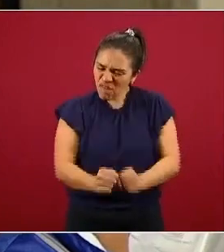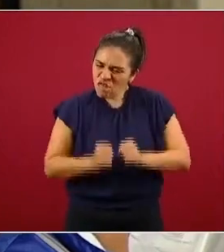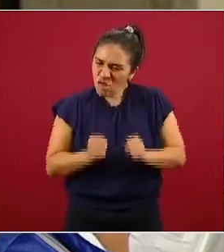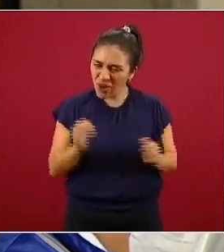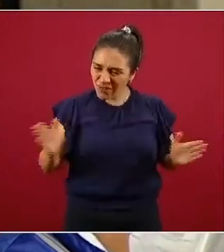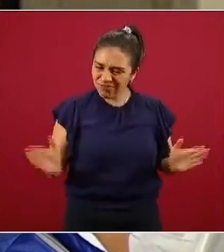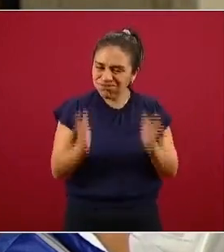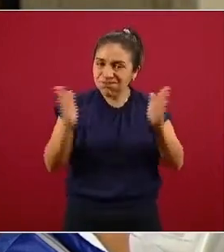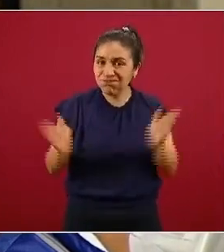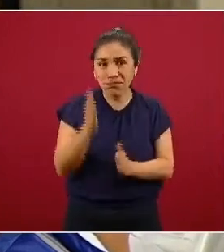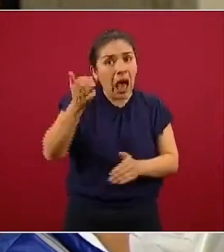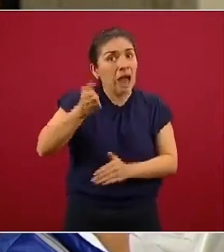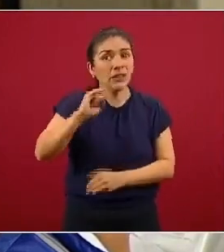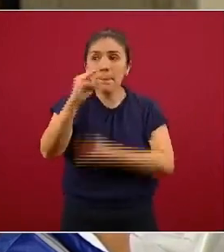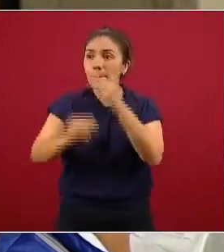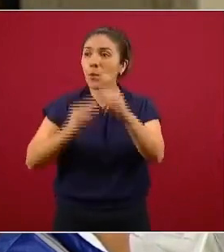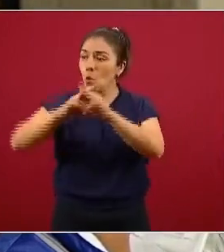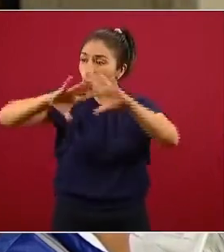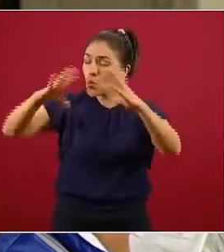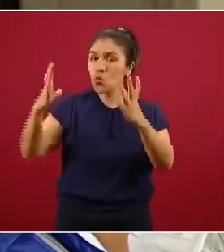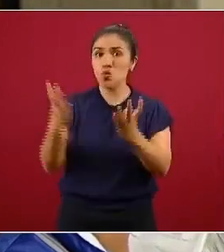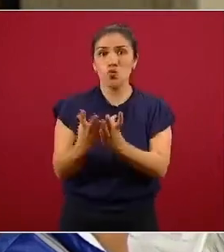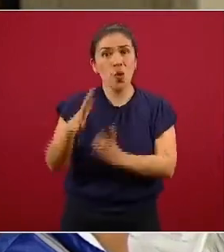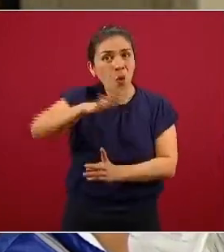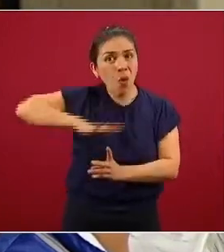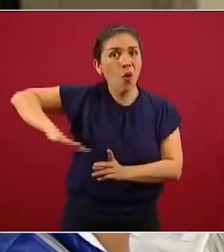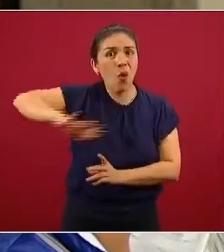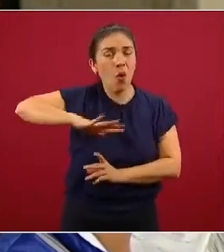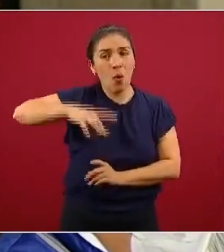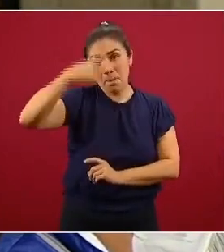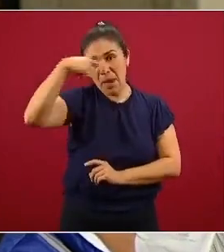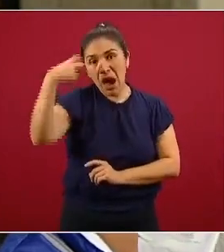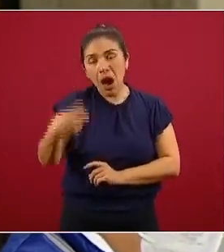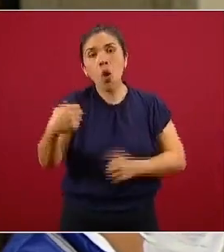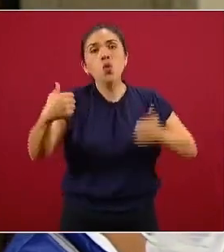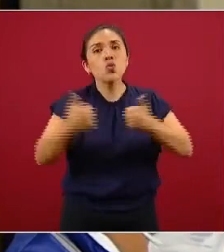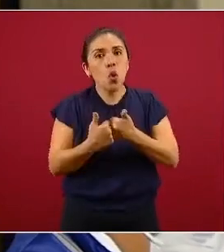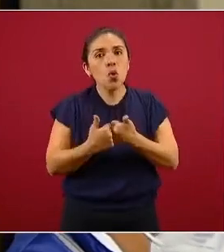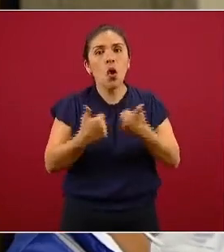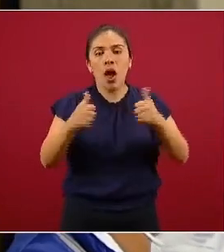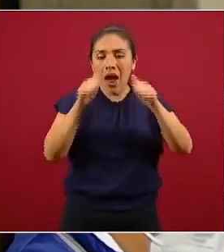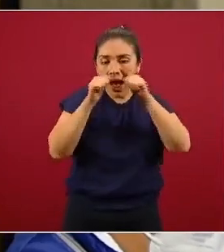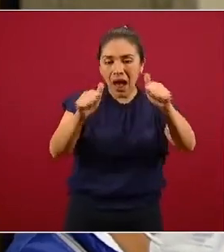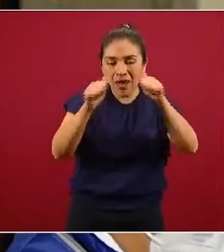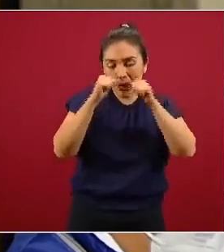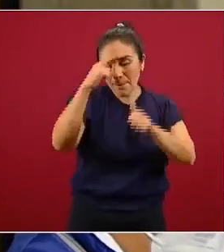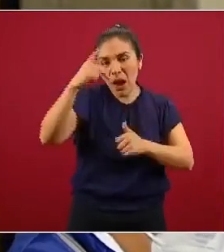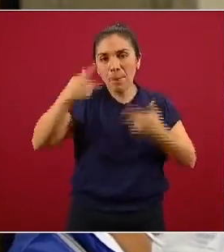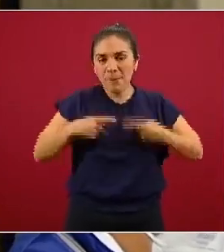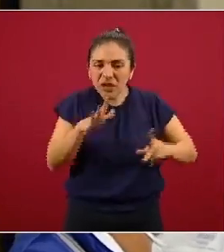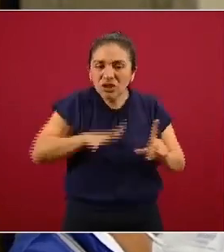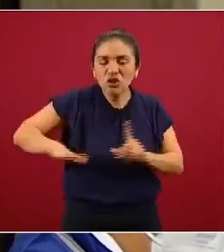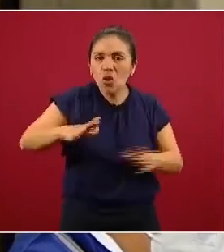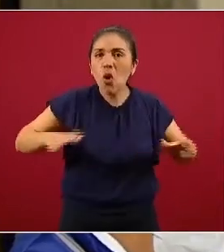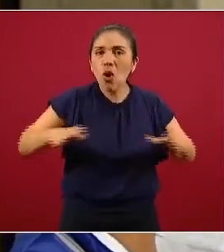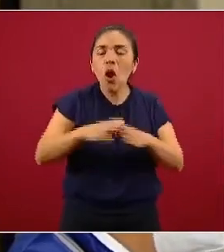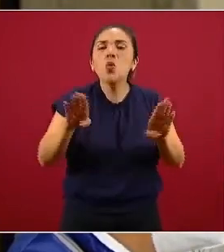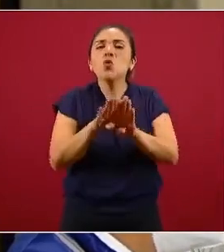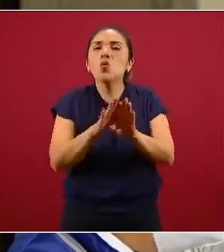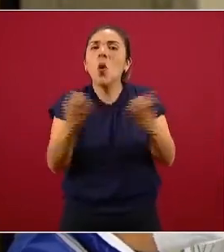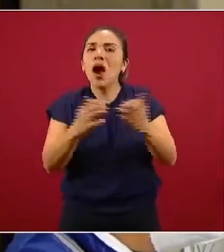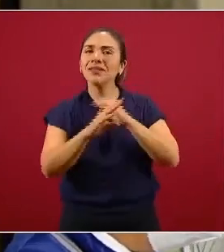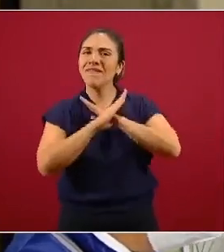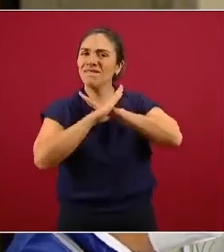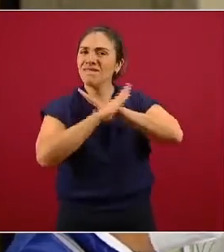a nivel global y en qué se basan en esta atención comunitaria de manera que se frene